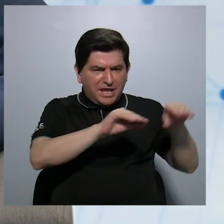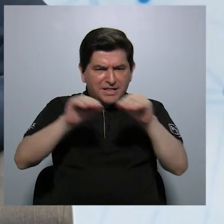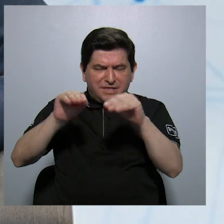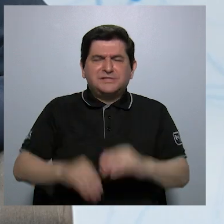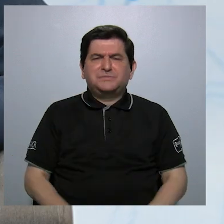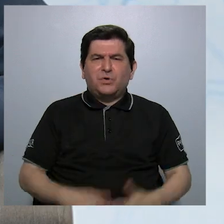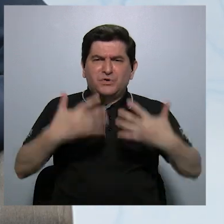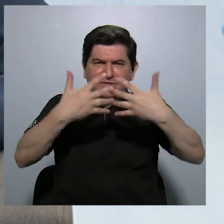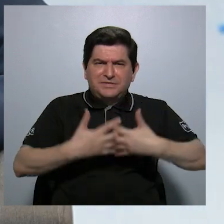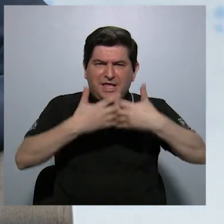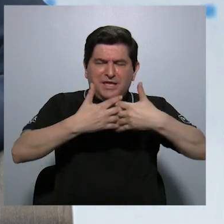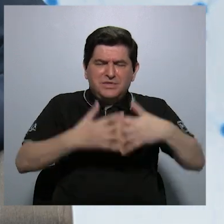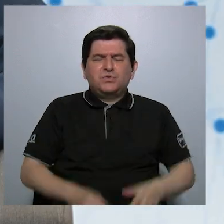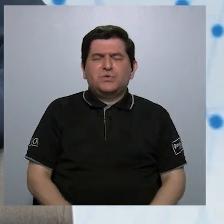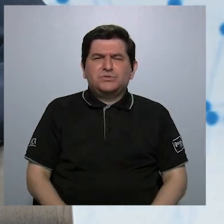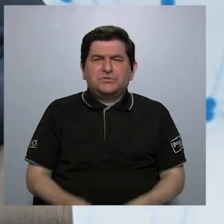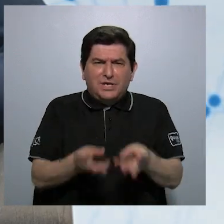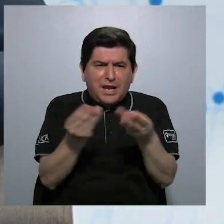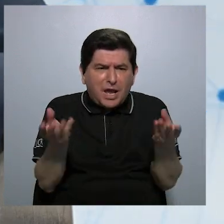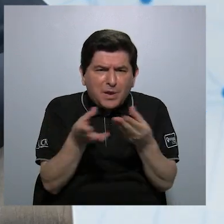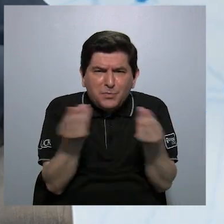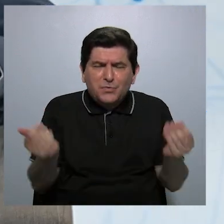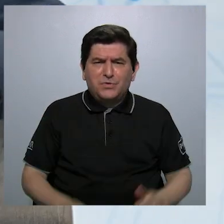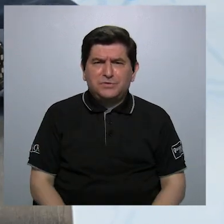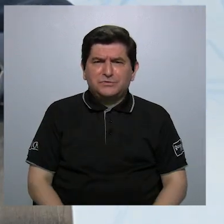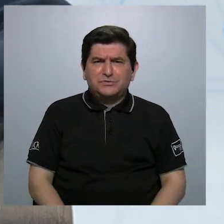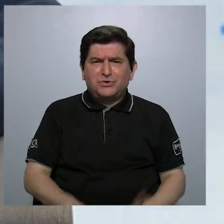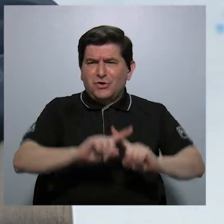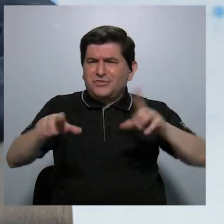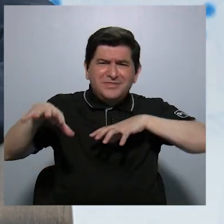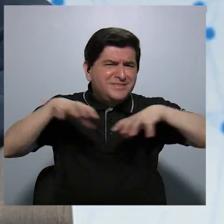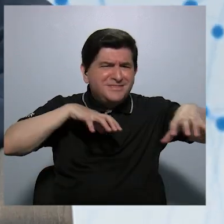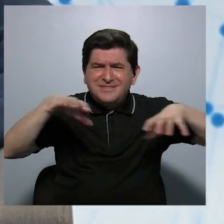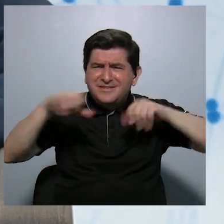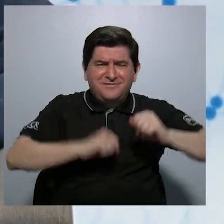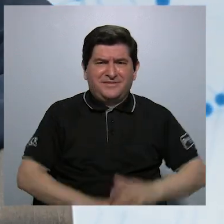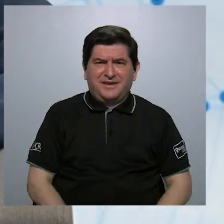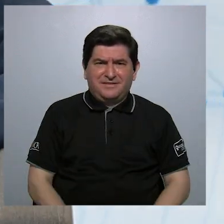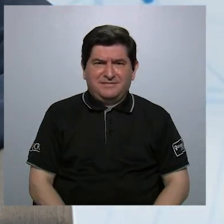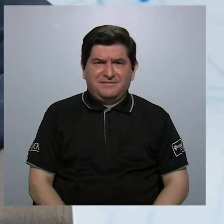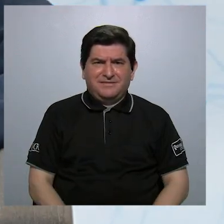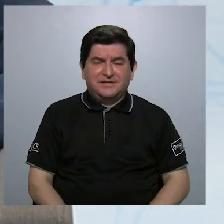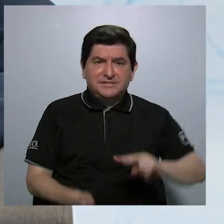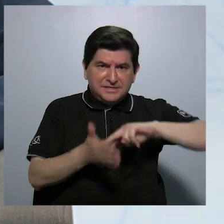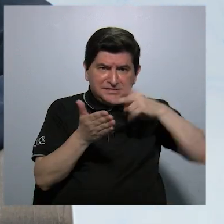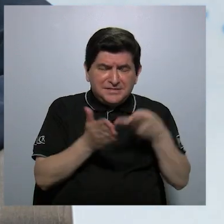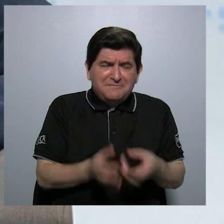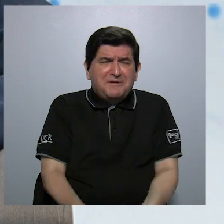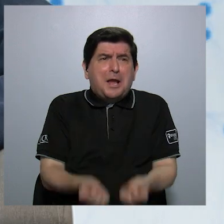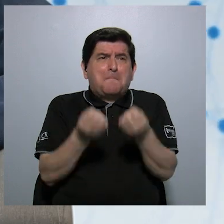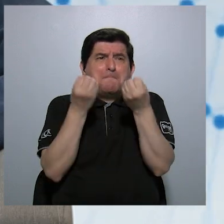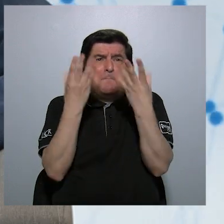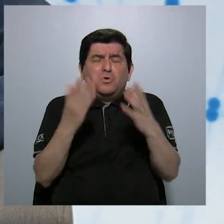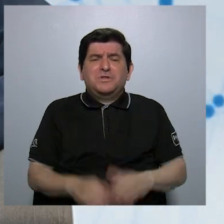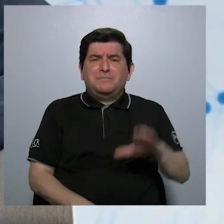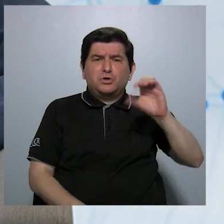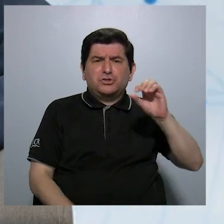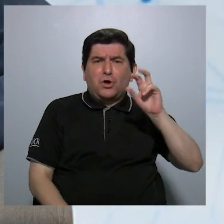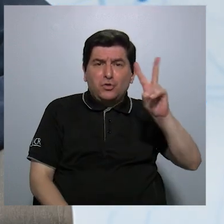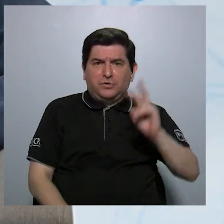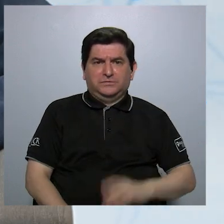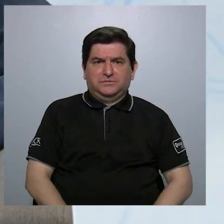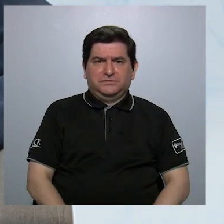la industria, la producción, prácticamente muchos quehaceres generan toneladas de dióxido de